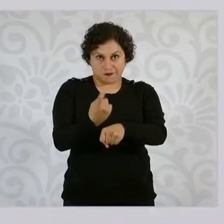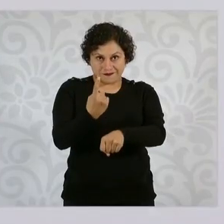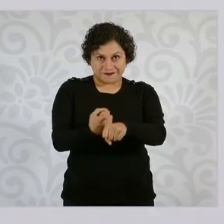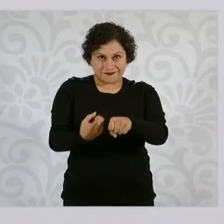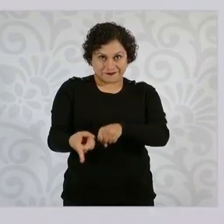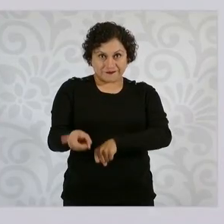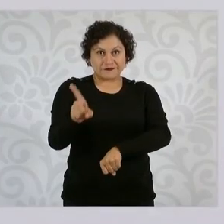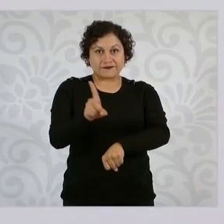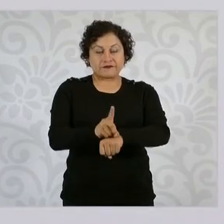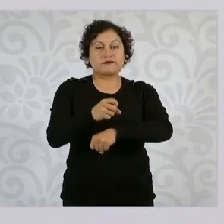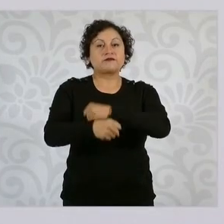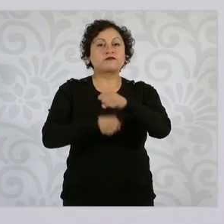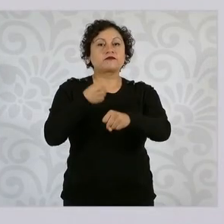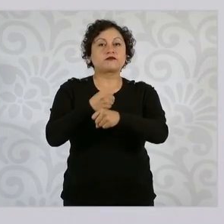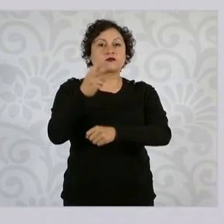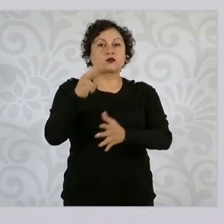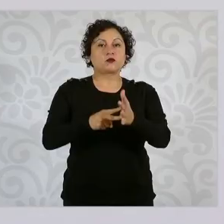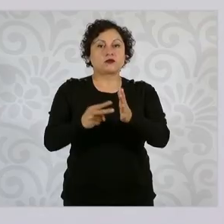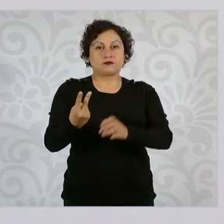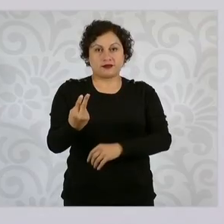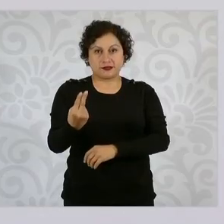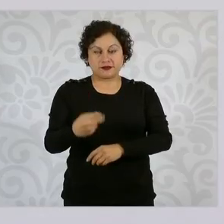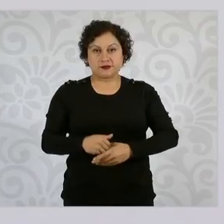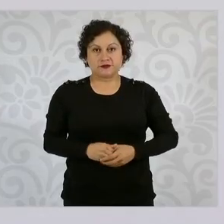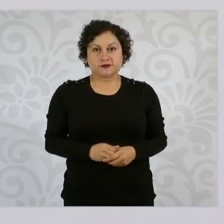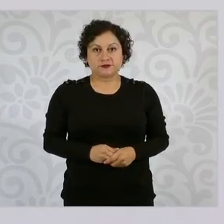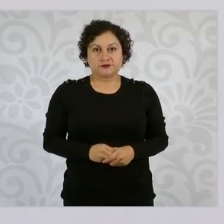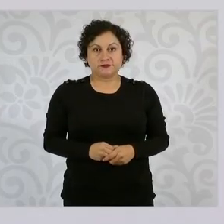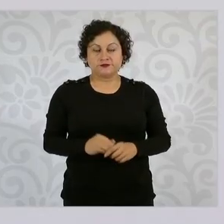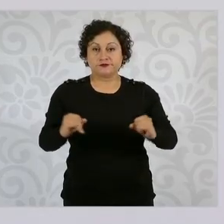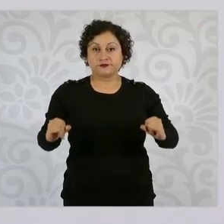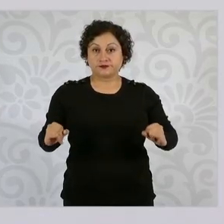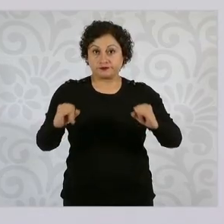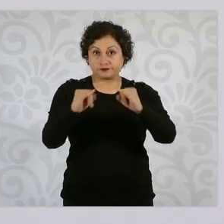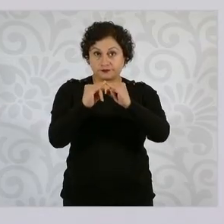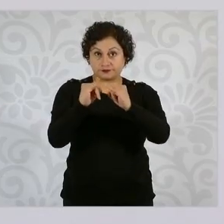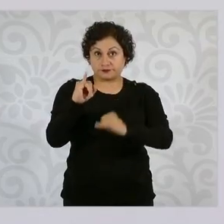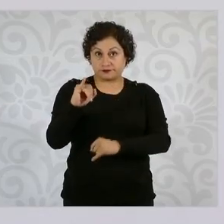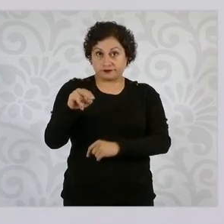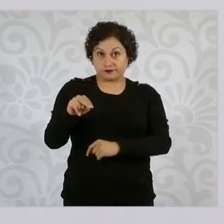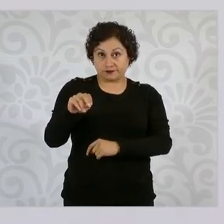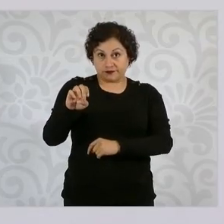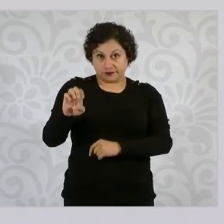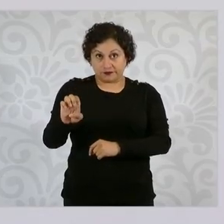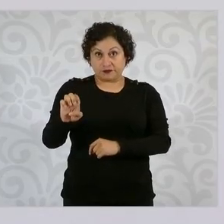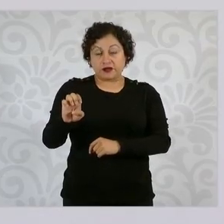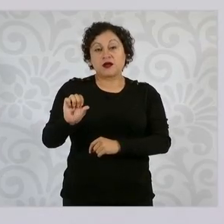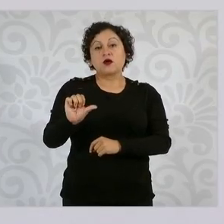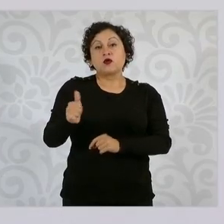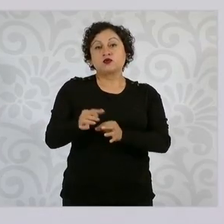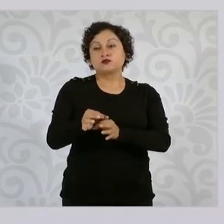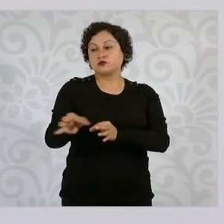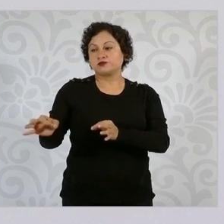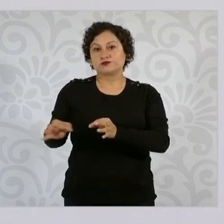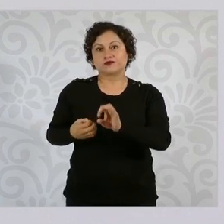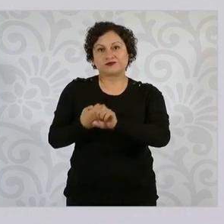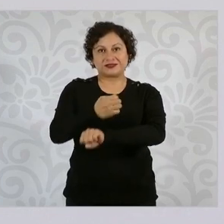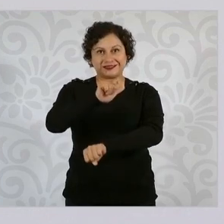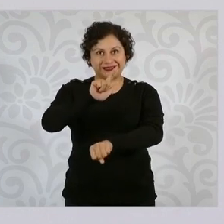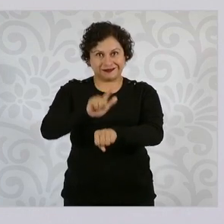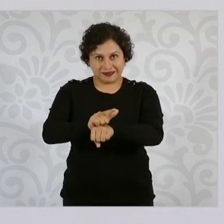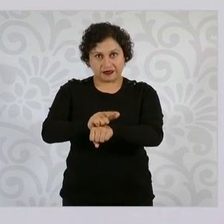El primero de junio del 2025. El Instituto Nacional Electoral y los organismos públicos locales, para lo que tiene que ver